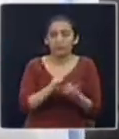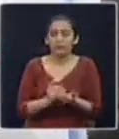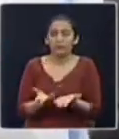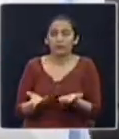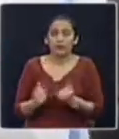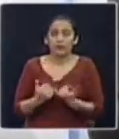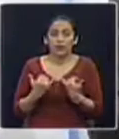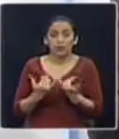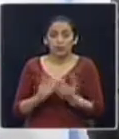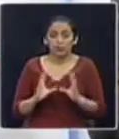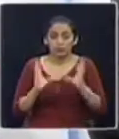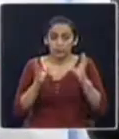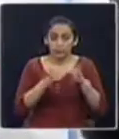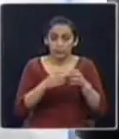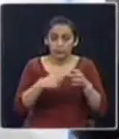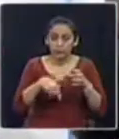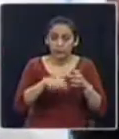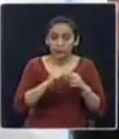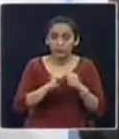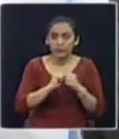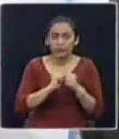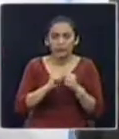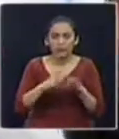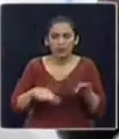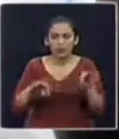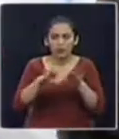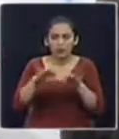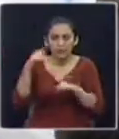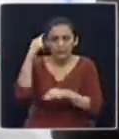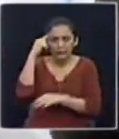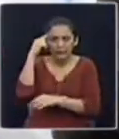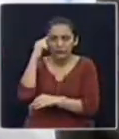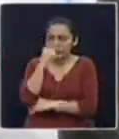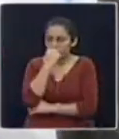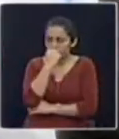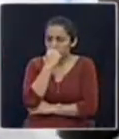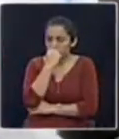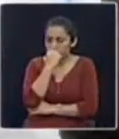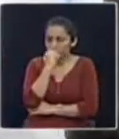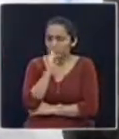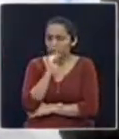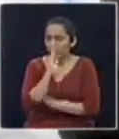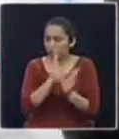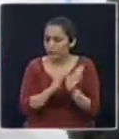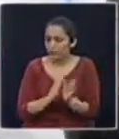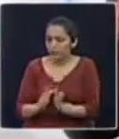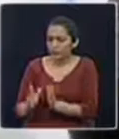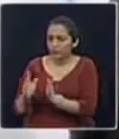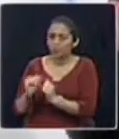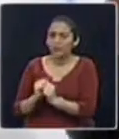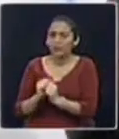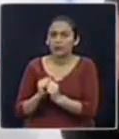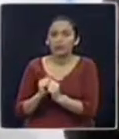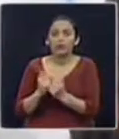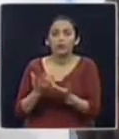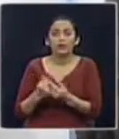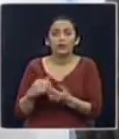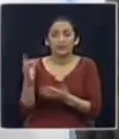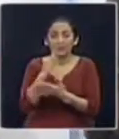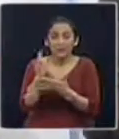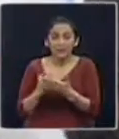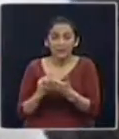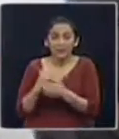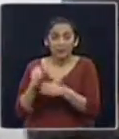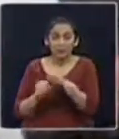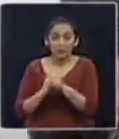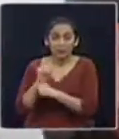resulten del Consejo Consultivo, tienen que estar ya plasmados antes de la presentación de la reforma presupuestaria del año 2018,